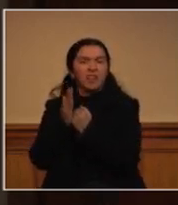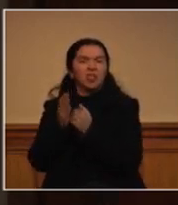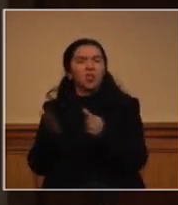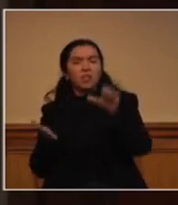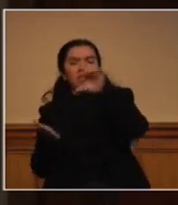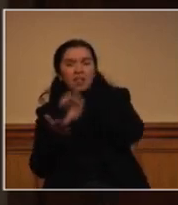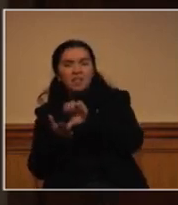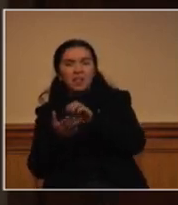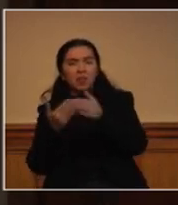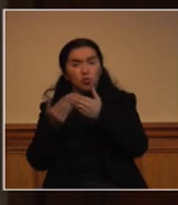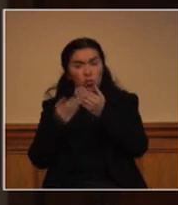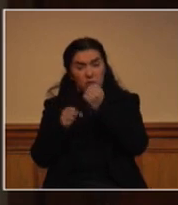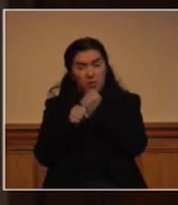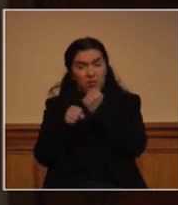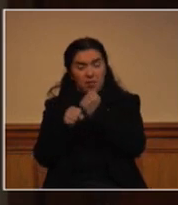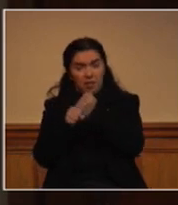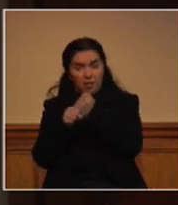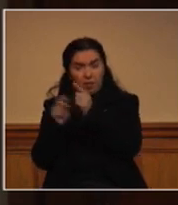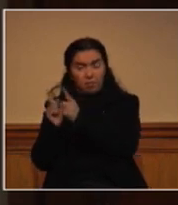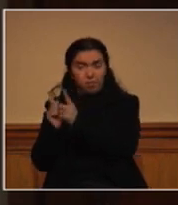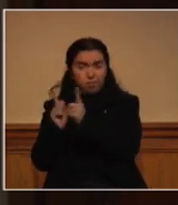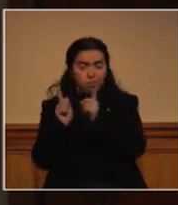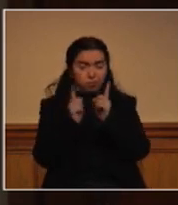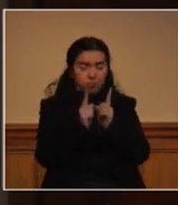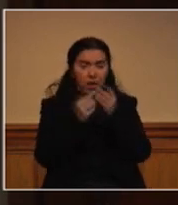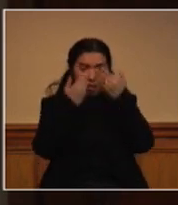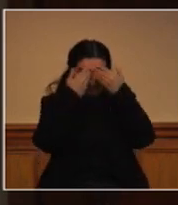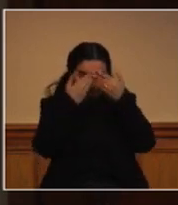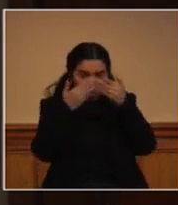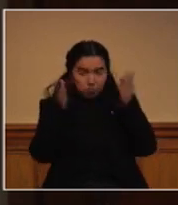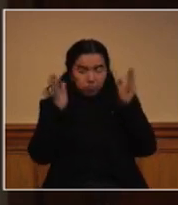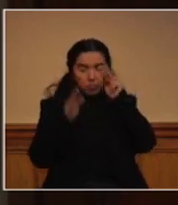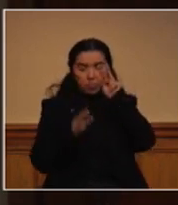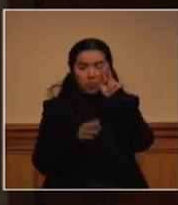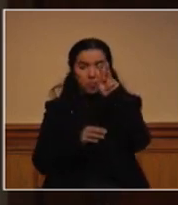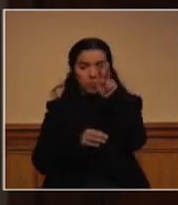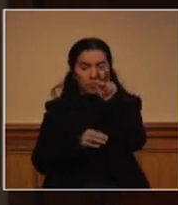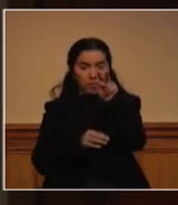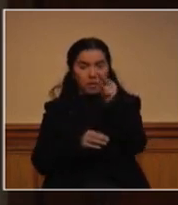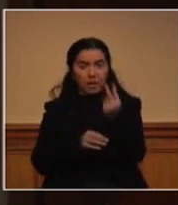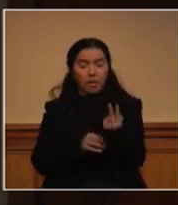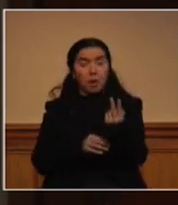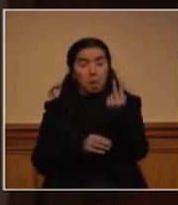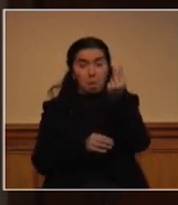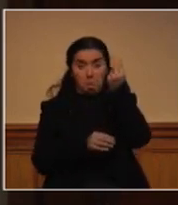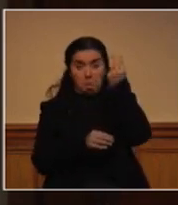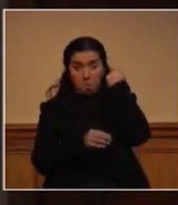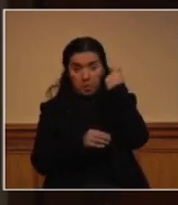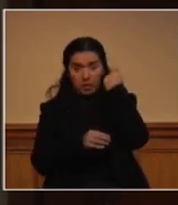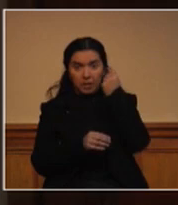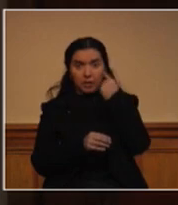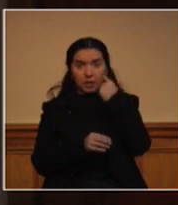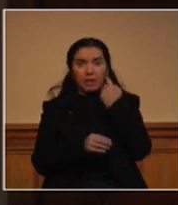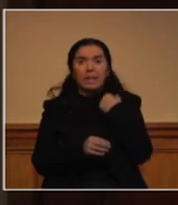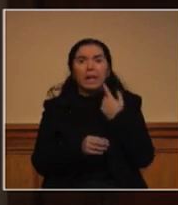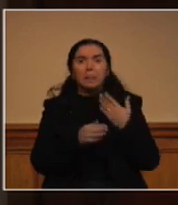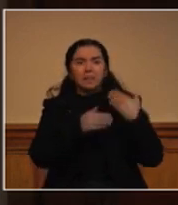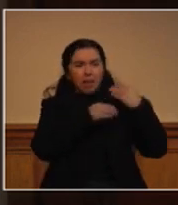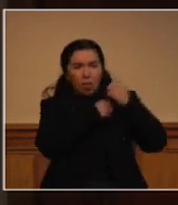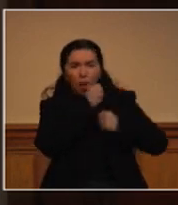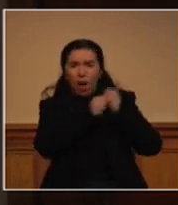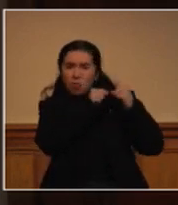centro en el que trabajamos, para abrir esta mirada hacia atrás, hacia qué es lo que ha pasado en estos